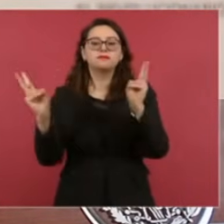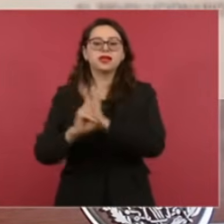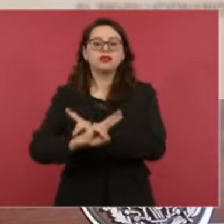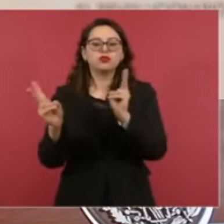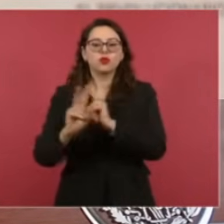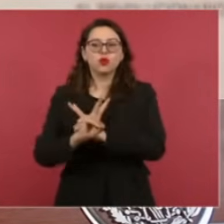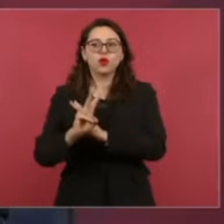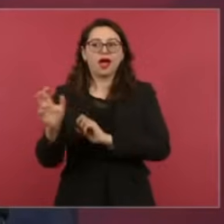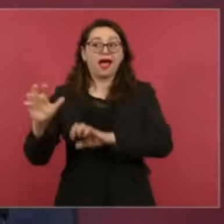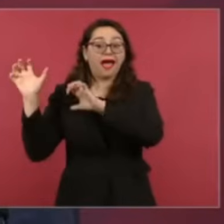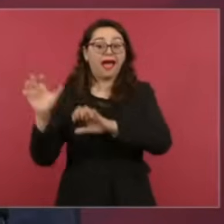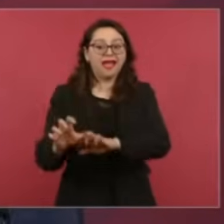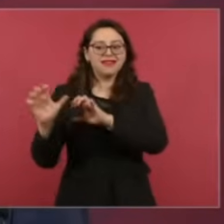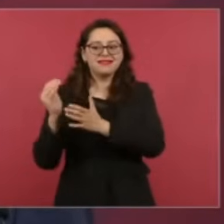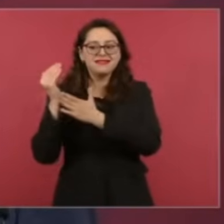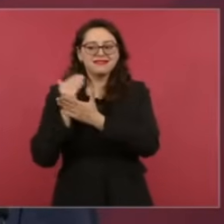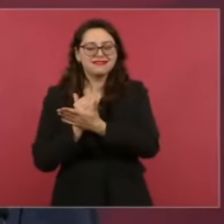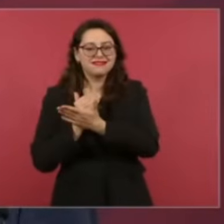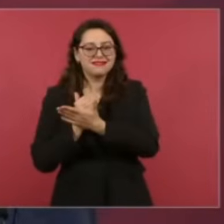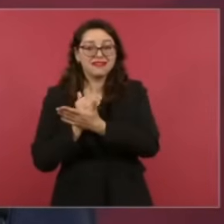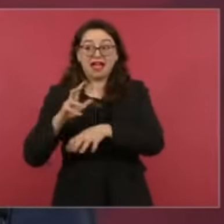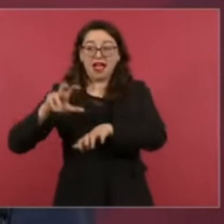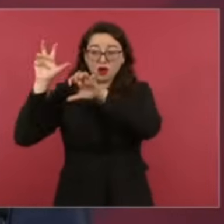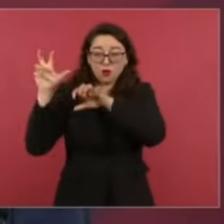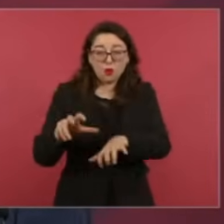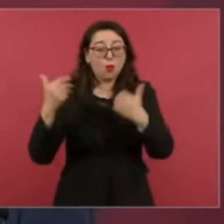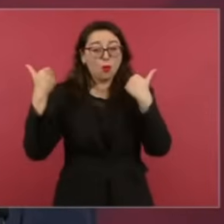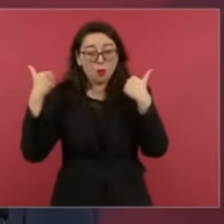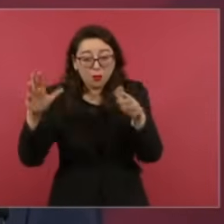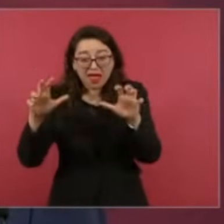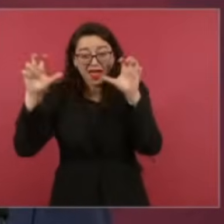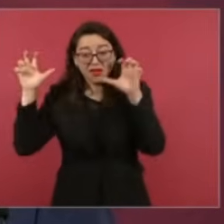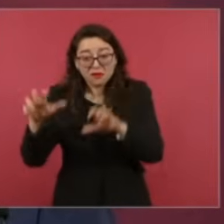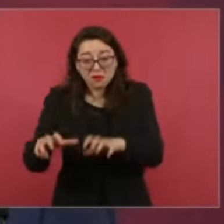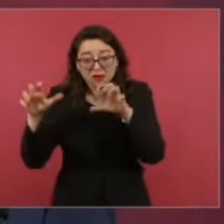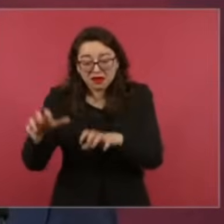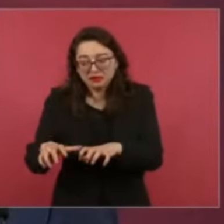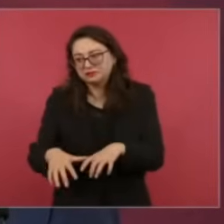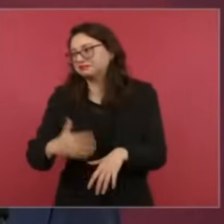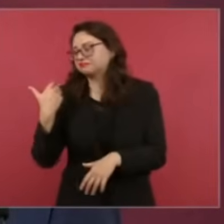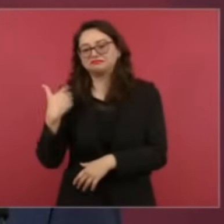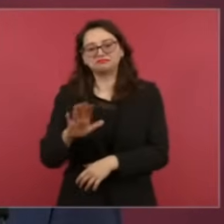y eso hubiese significado muchas, muchas pérdidas de vidas.